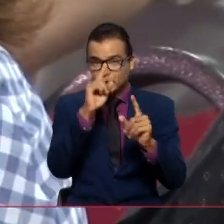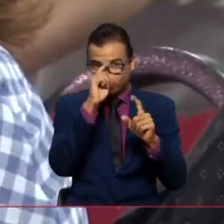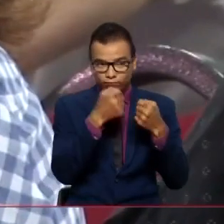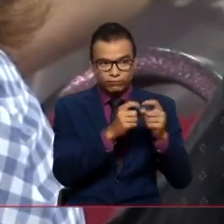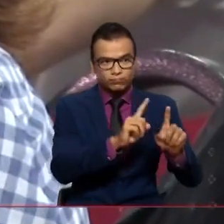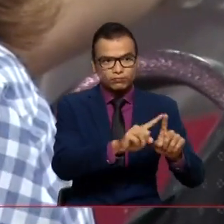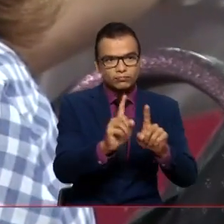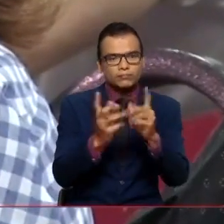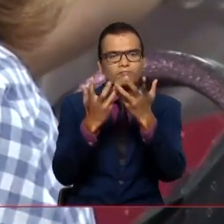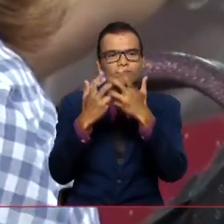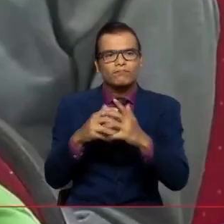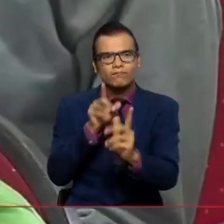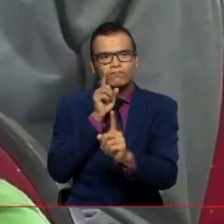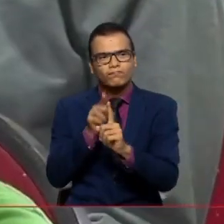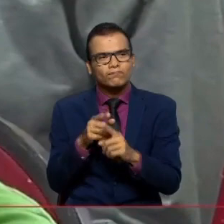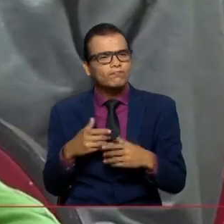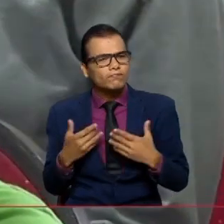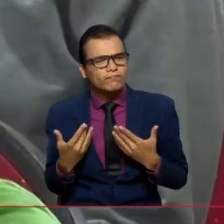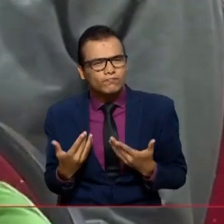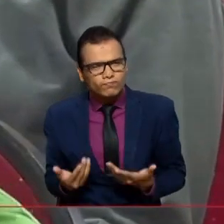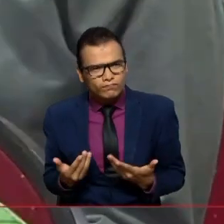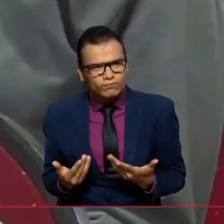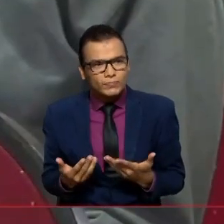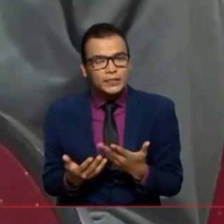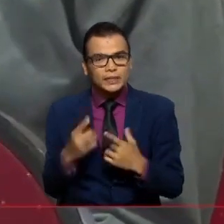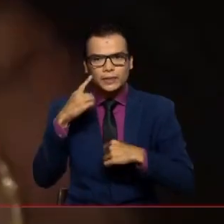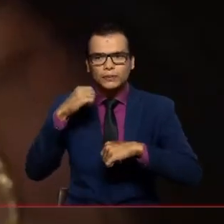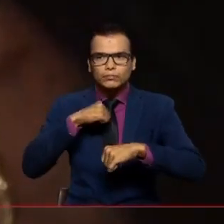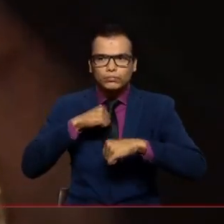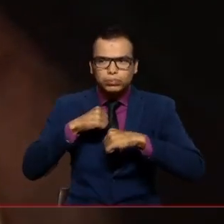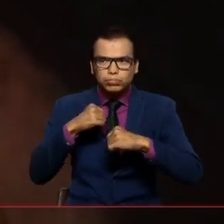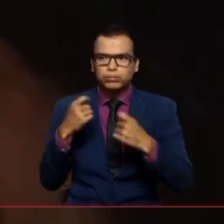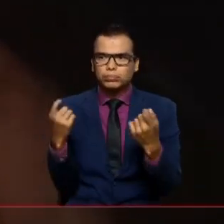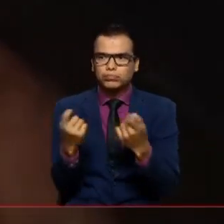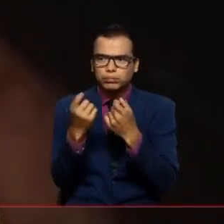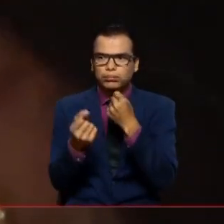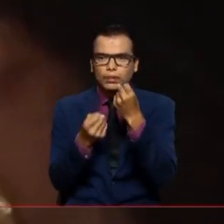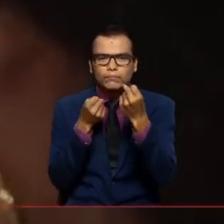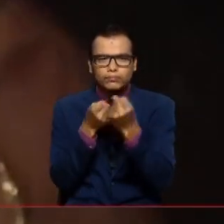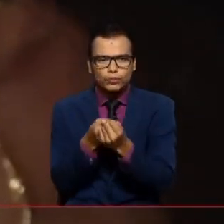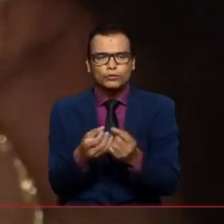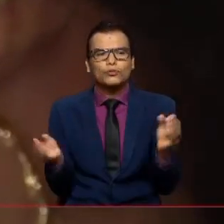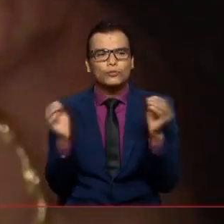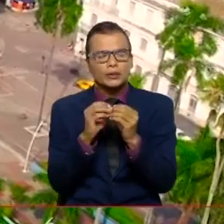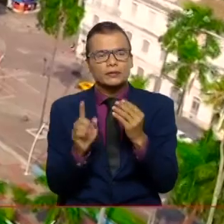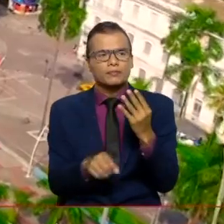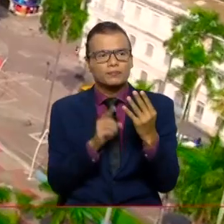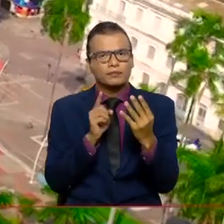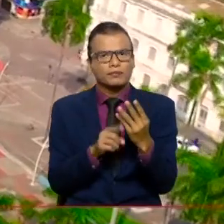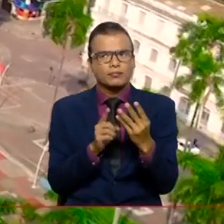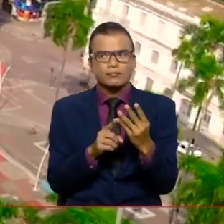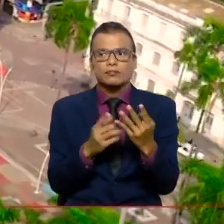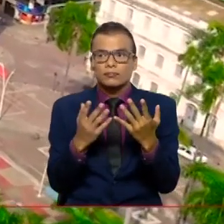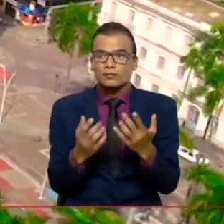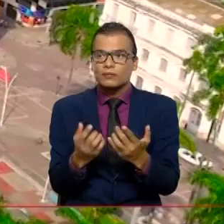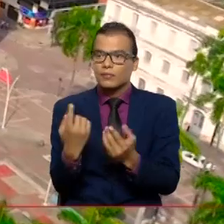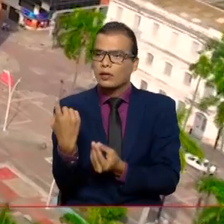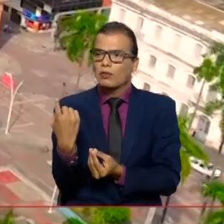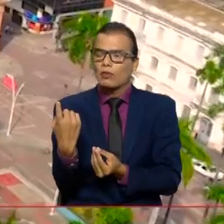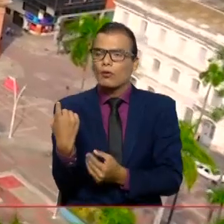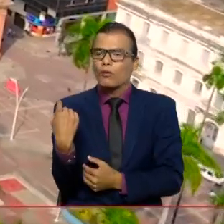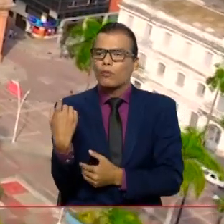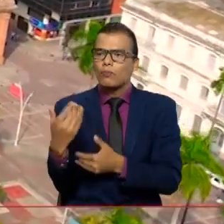gremios y el sector productivo para trabajar en conjunto con el fin de proteger el comercio y la economía reforzar los instrumentos de política